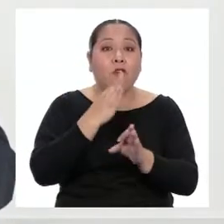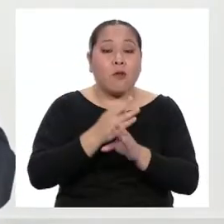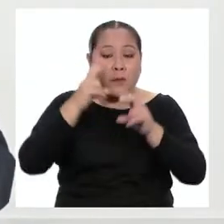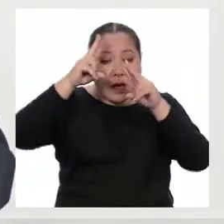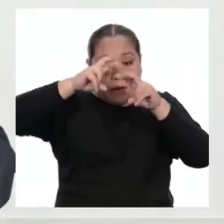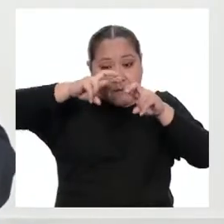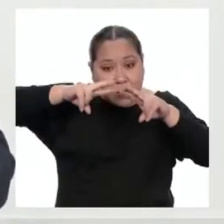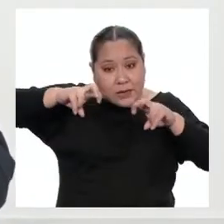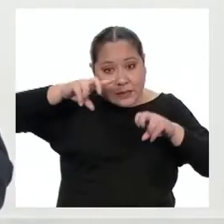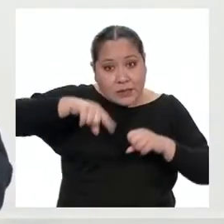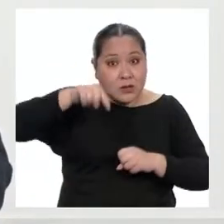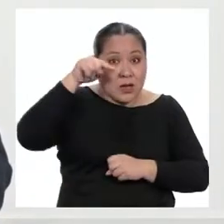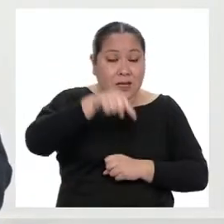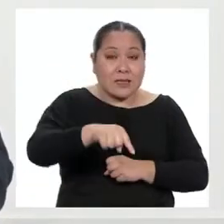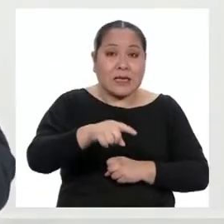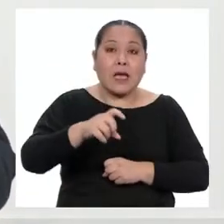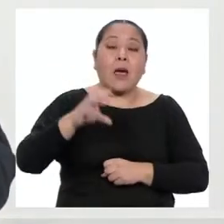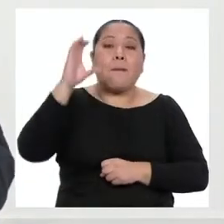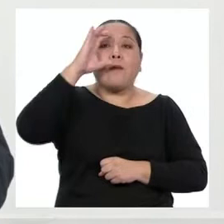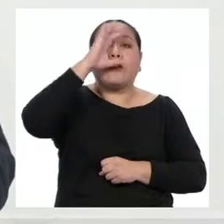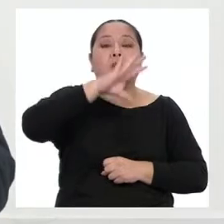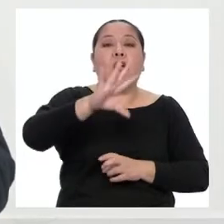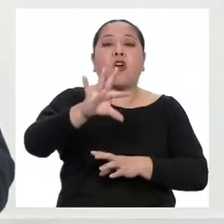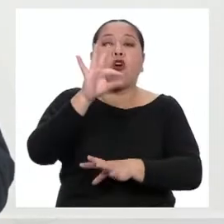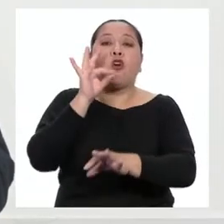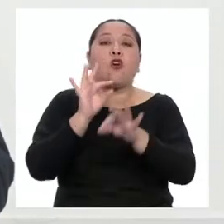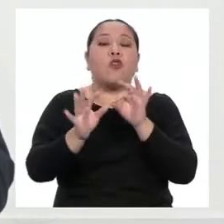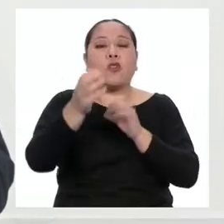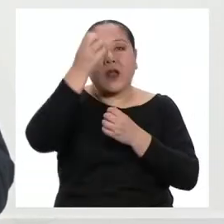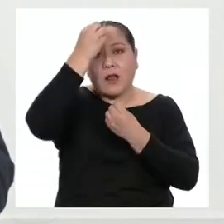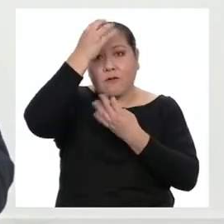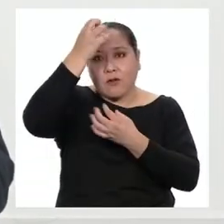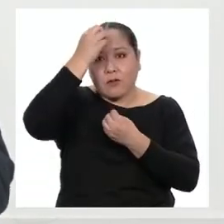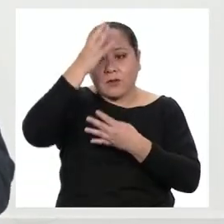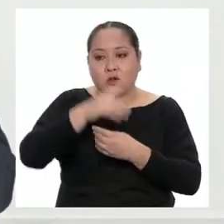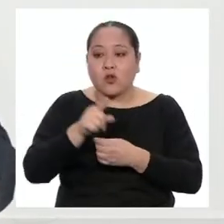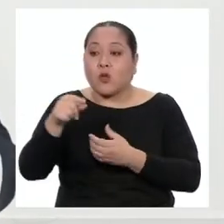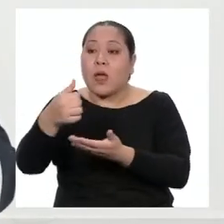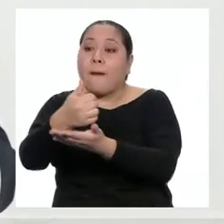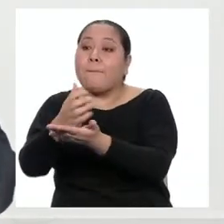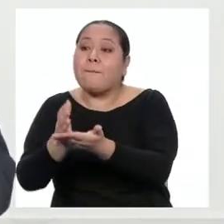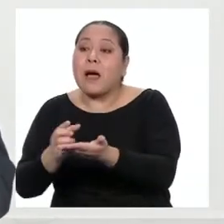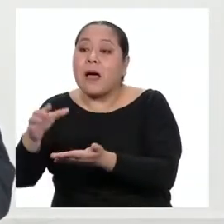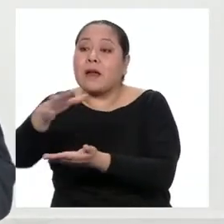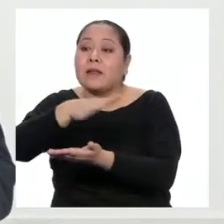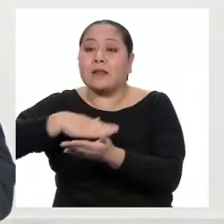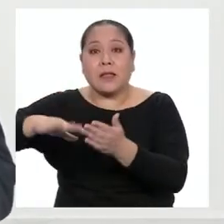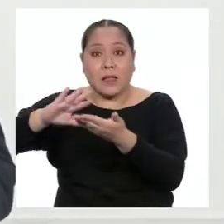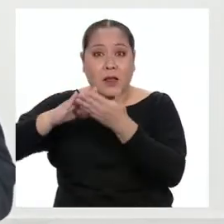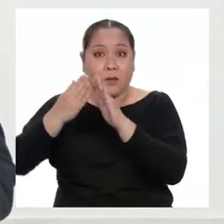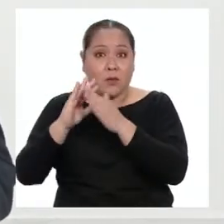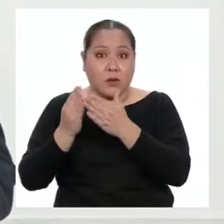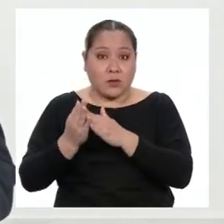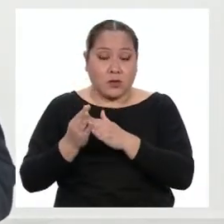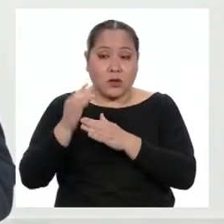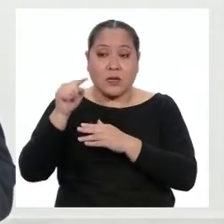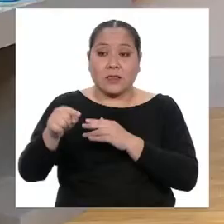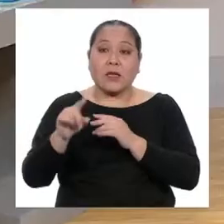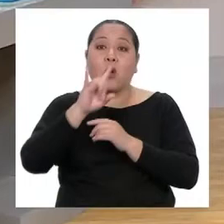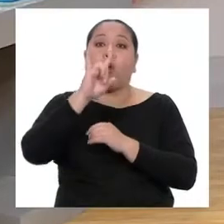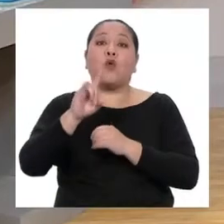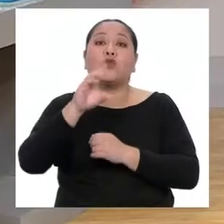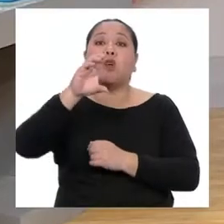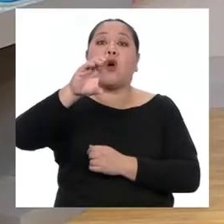investigación que busca obtener información de una muestra de la población y se realiza en función de un